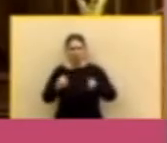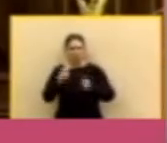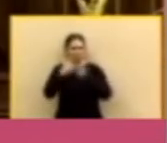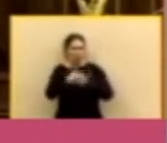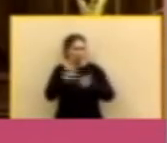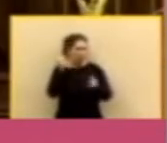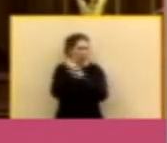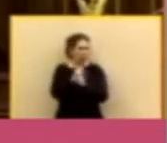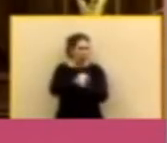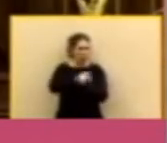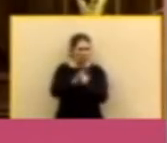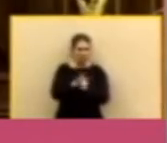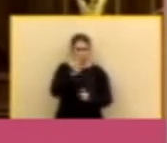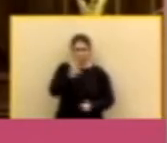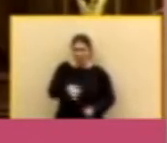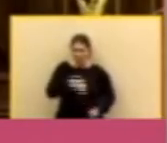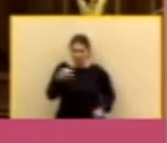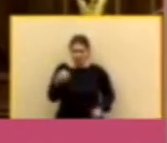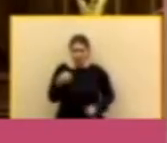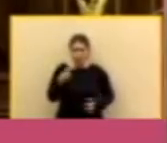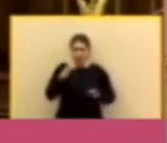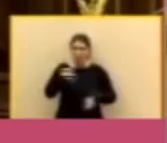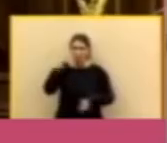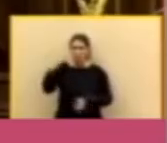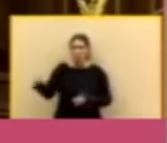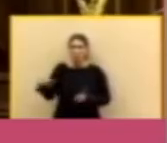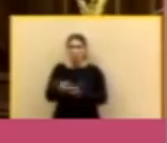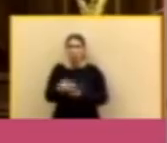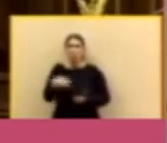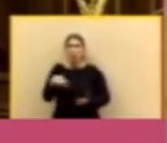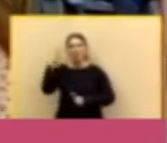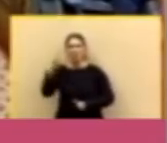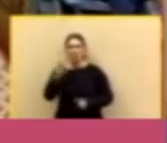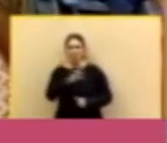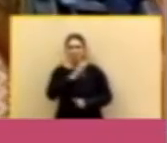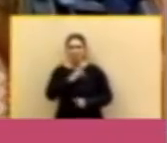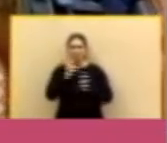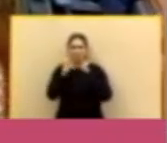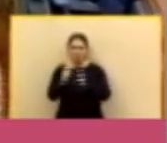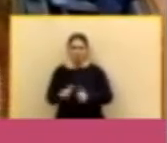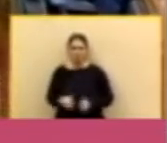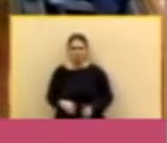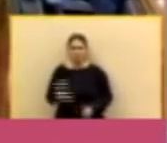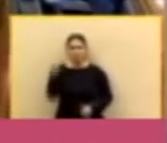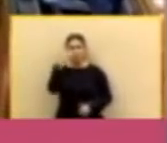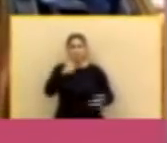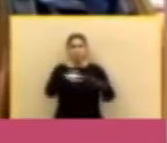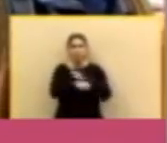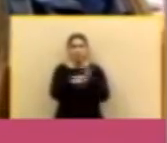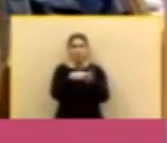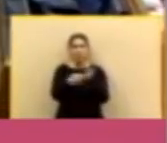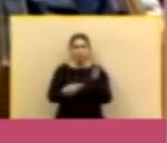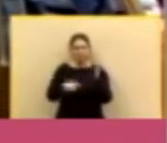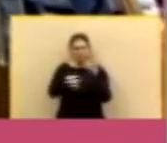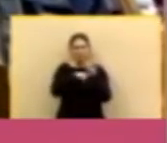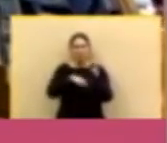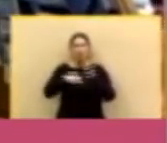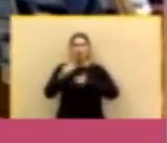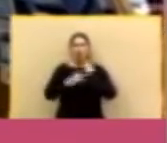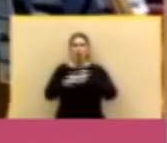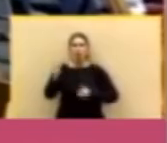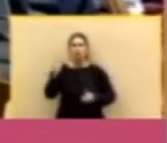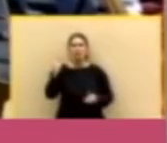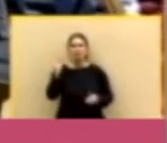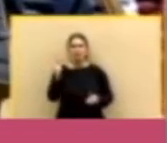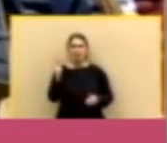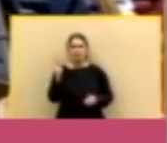bueno, estos, si pactan con el Partido Popular, alejan a sus socios de investidura y vuelve el bipartidismo y adiós Pablo